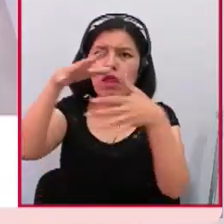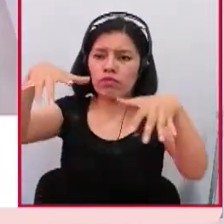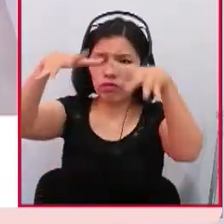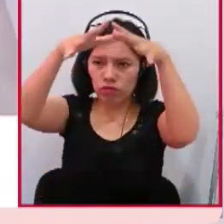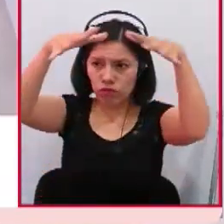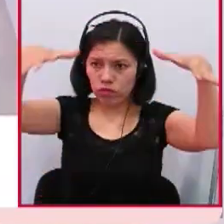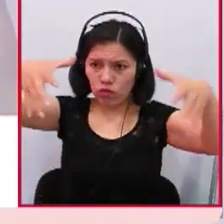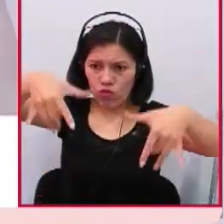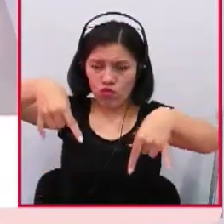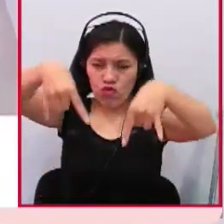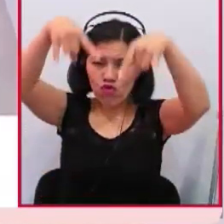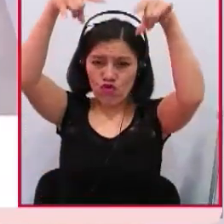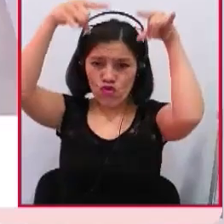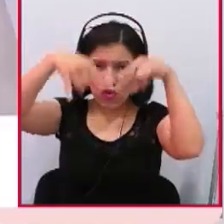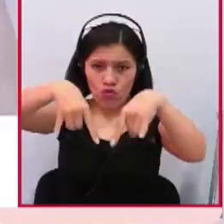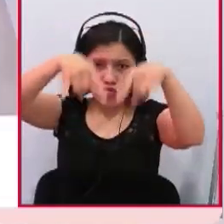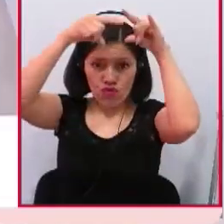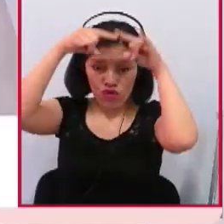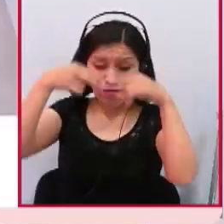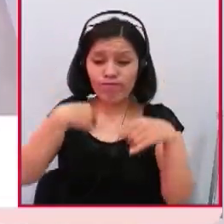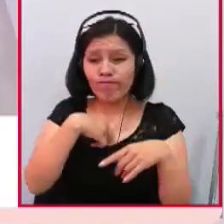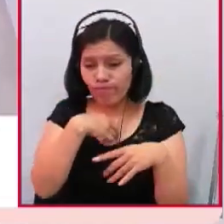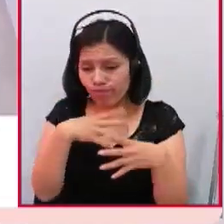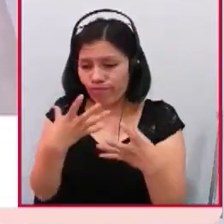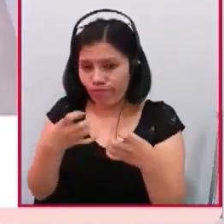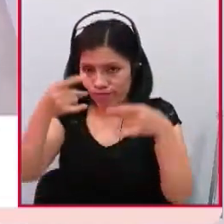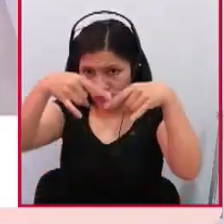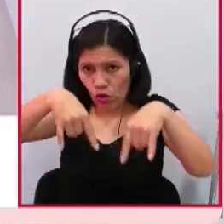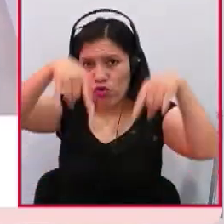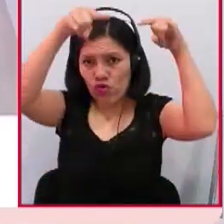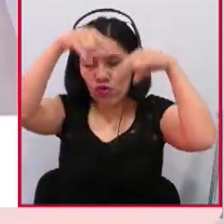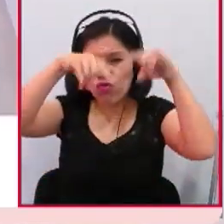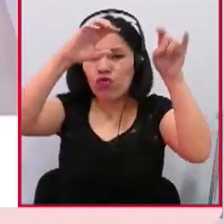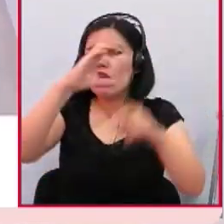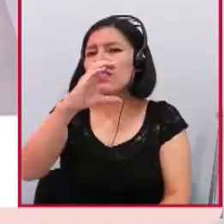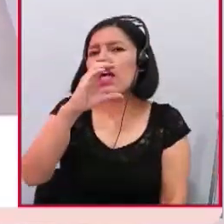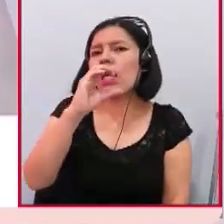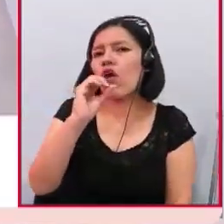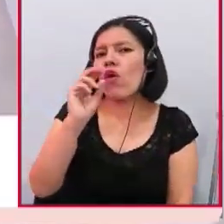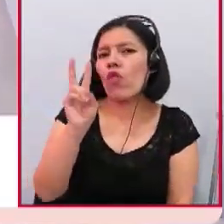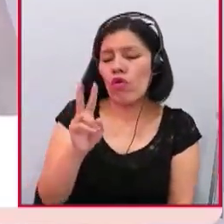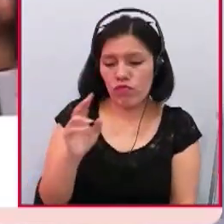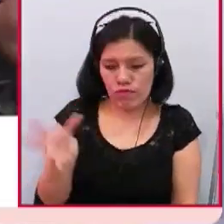convertidores. Queremos subir unos puntos más de captura de SO2 en ese caso.